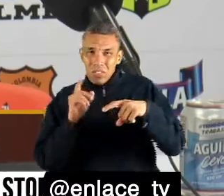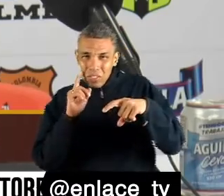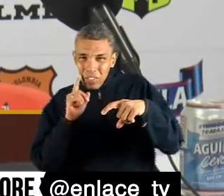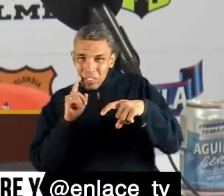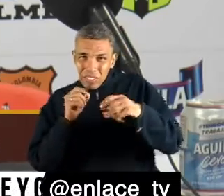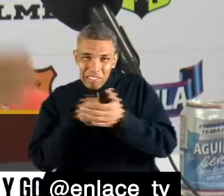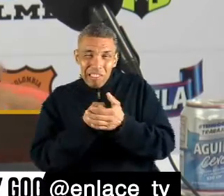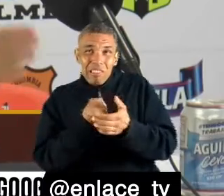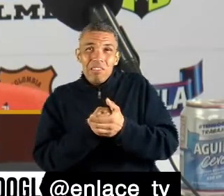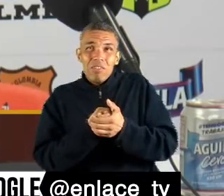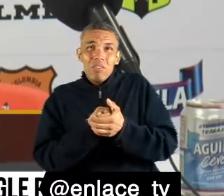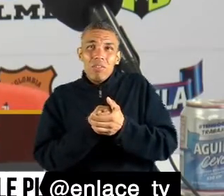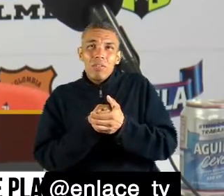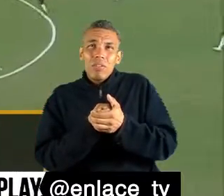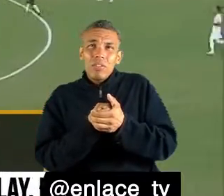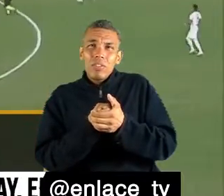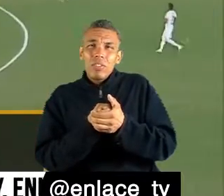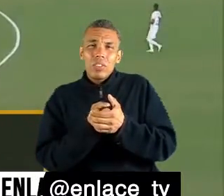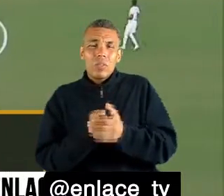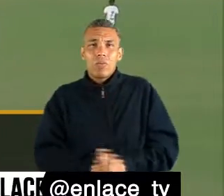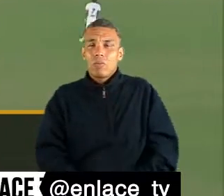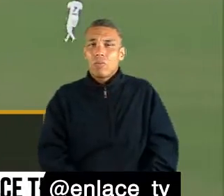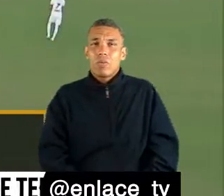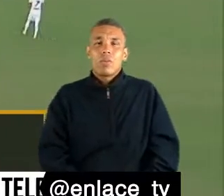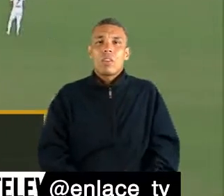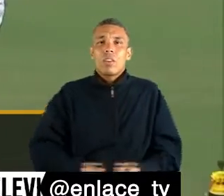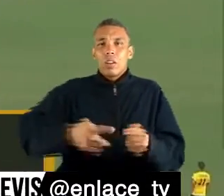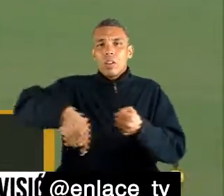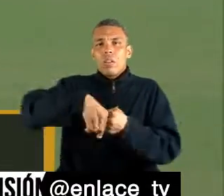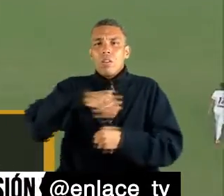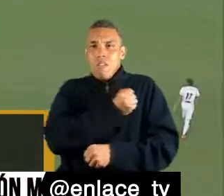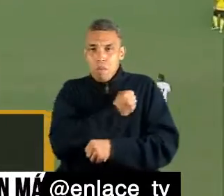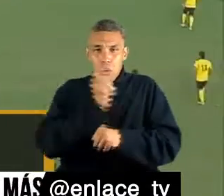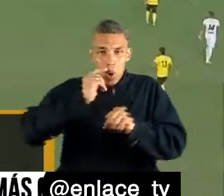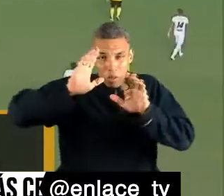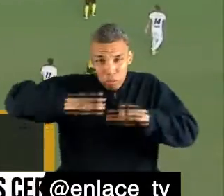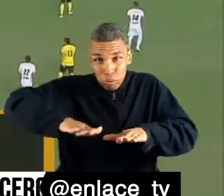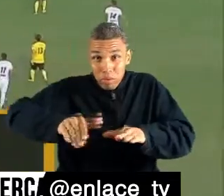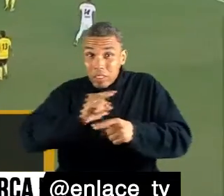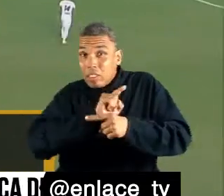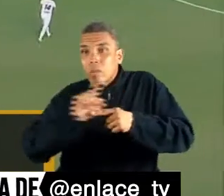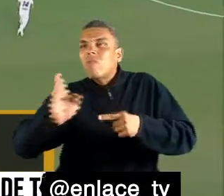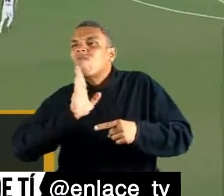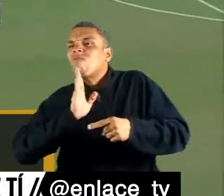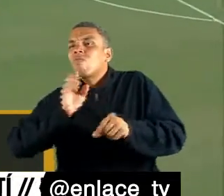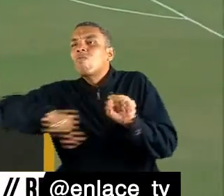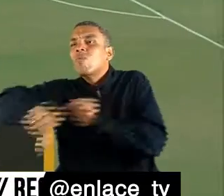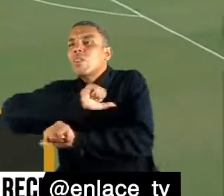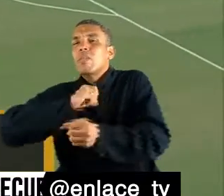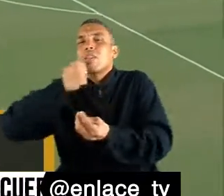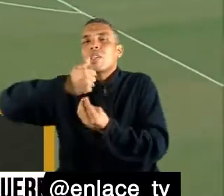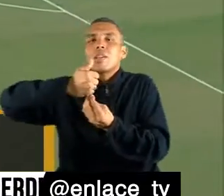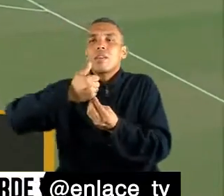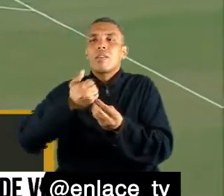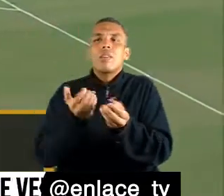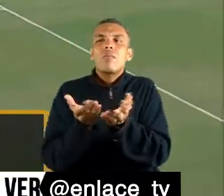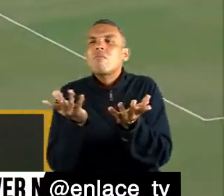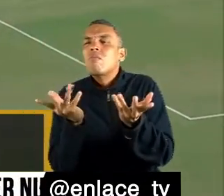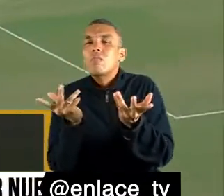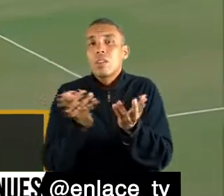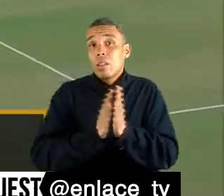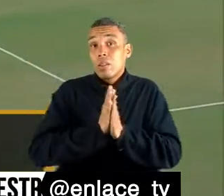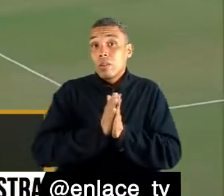maneras, hasta definiendo en tres arcos. La hinchada de la Máquina Amarilla espera tener noticias esta semana sobre quienes asumen la dirección técnica del once aurinegro